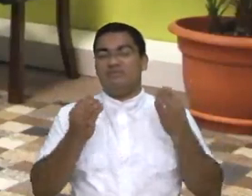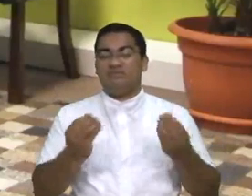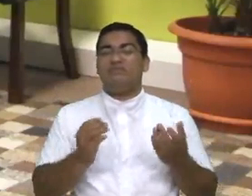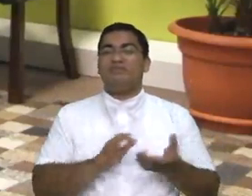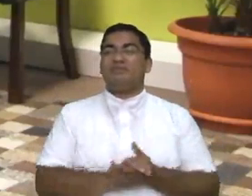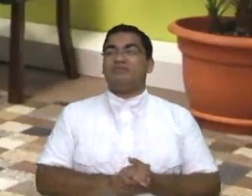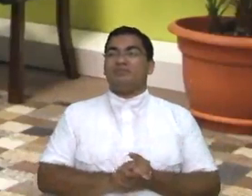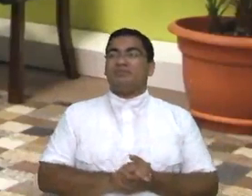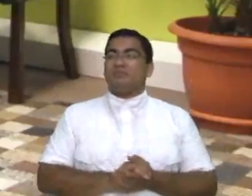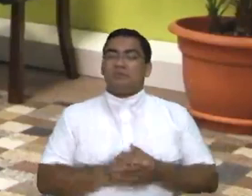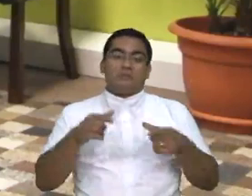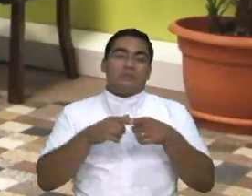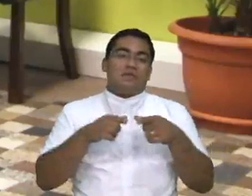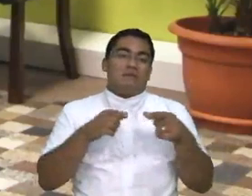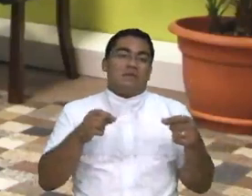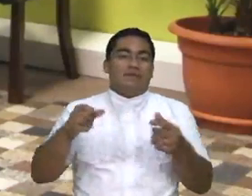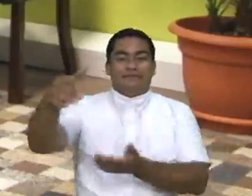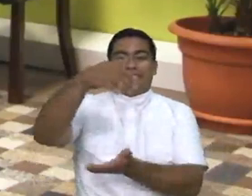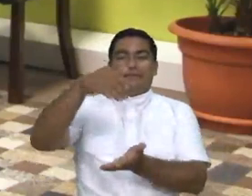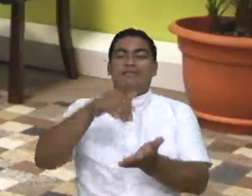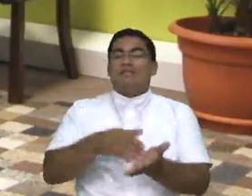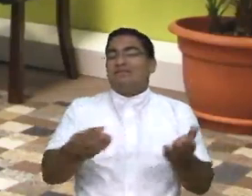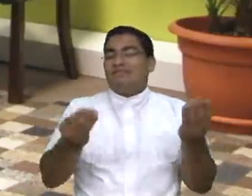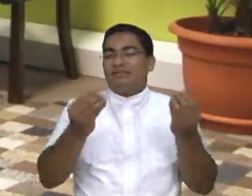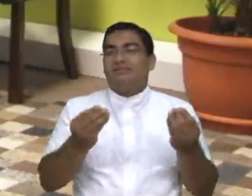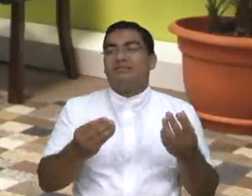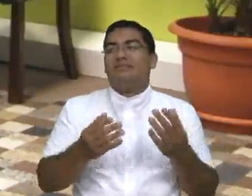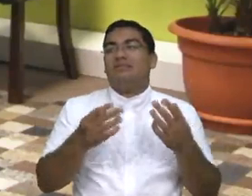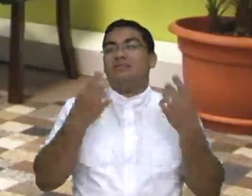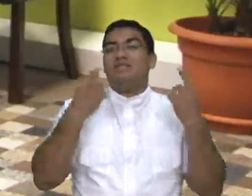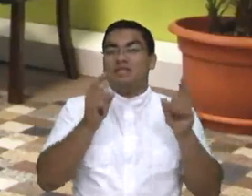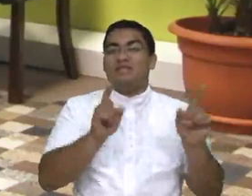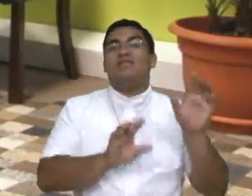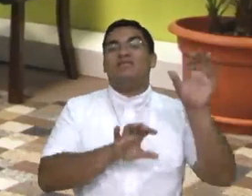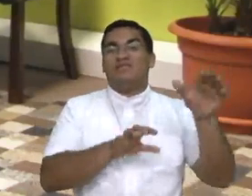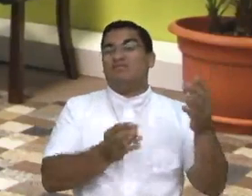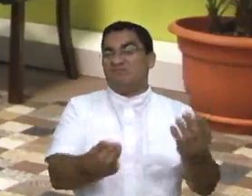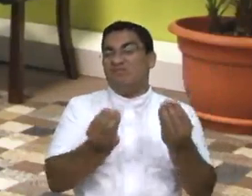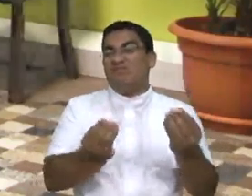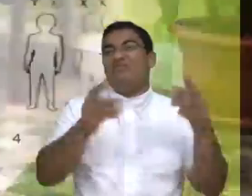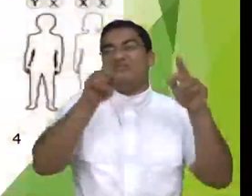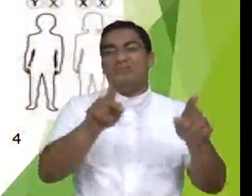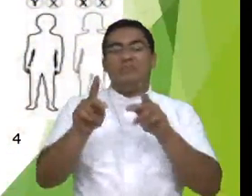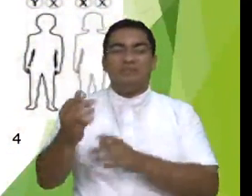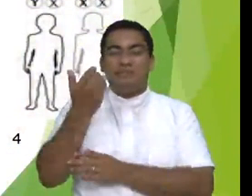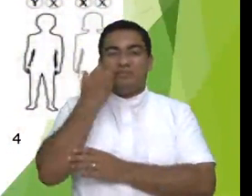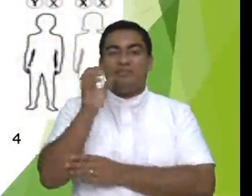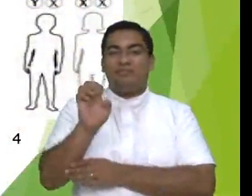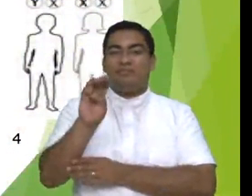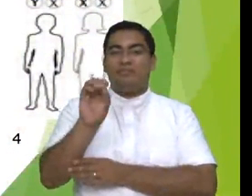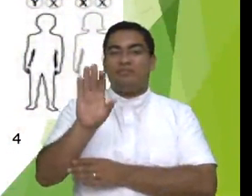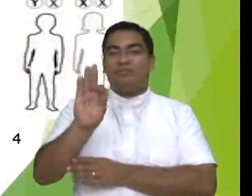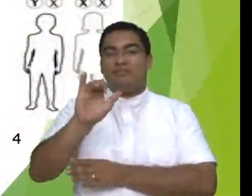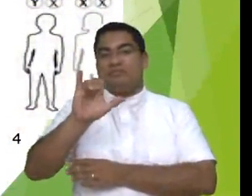hemofilia. Y Managua, pues porque es la capital, ¿verdad? Está más concentrado. Pero Occidente tiene mayor prevalencia de la enfermedad en este momento.